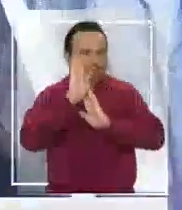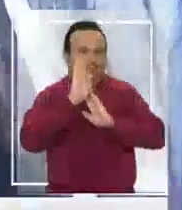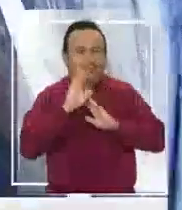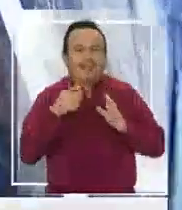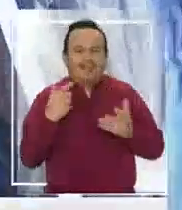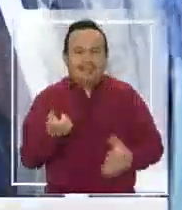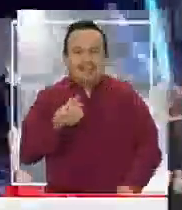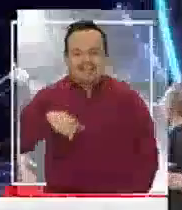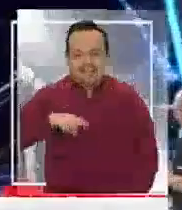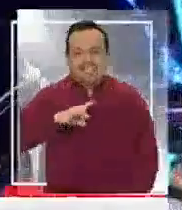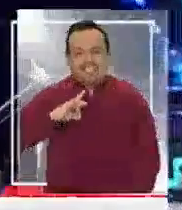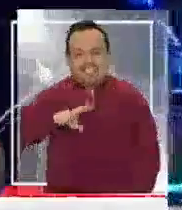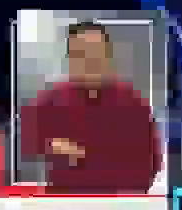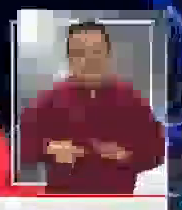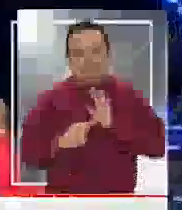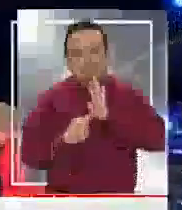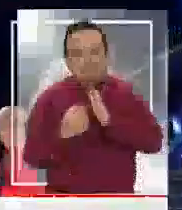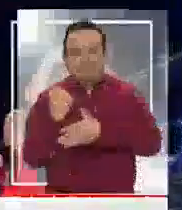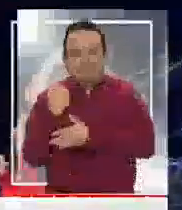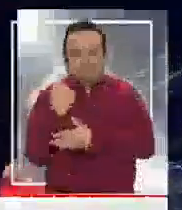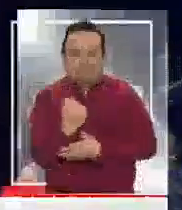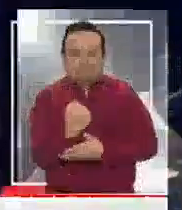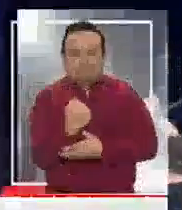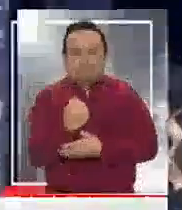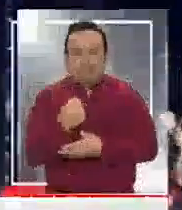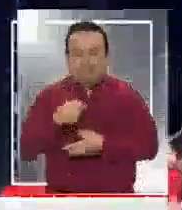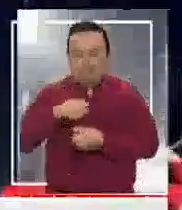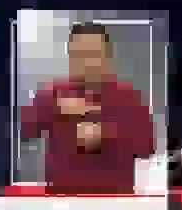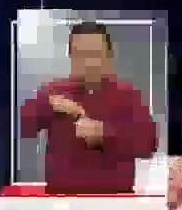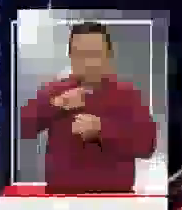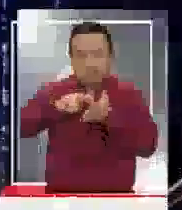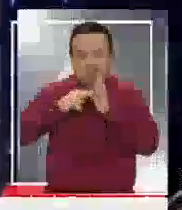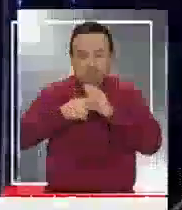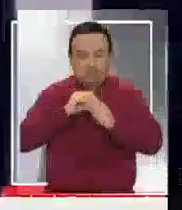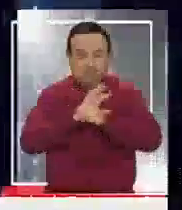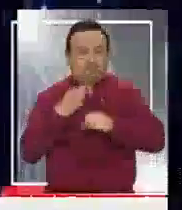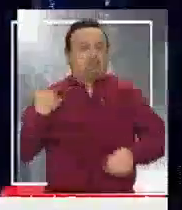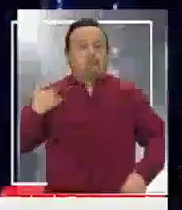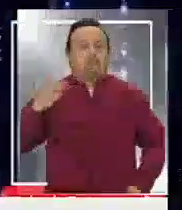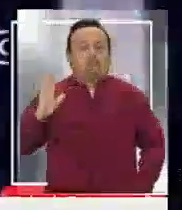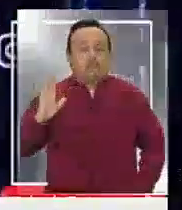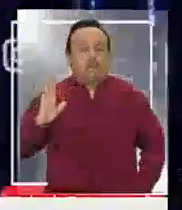chilenos volvieron a demostrar su solidaridad en medio de la crisis por el coronavirus.